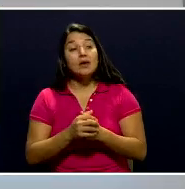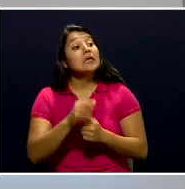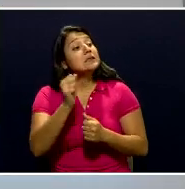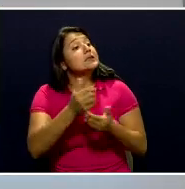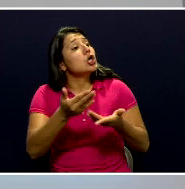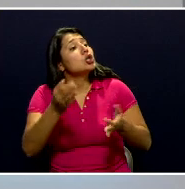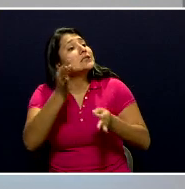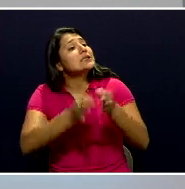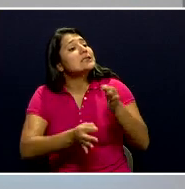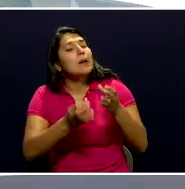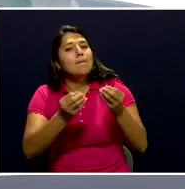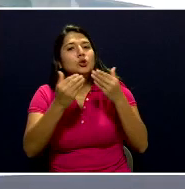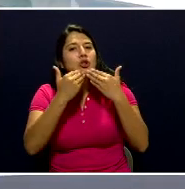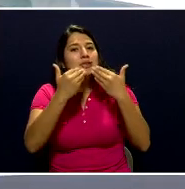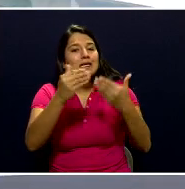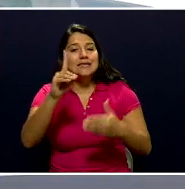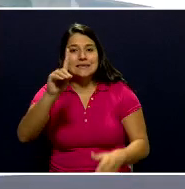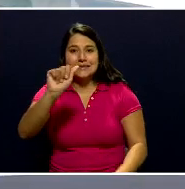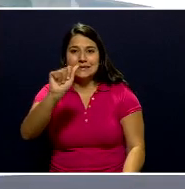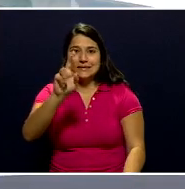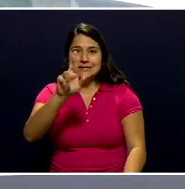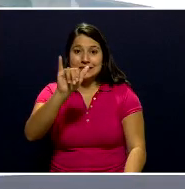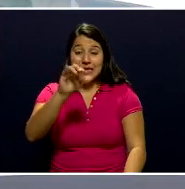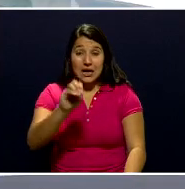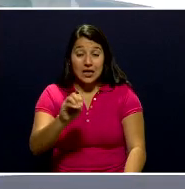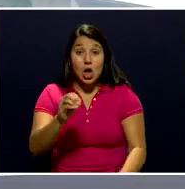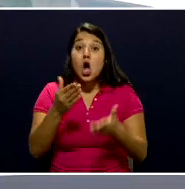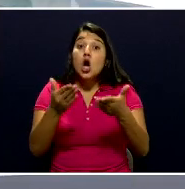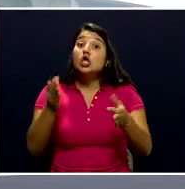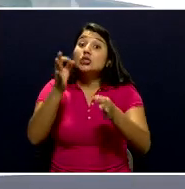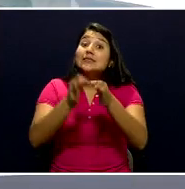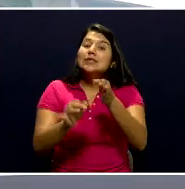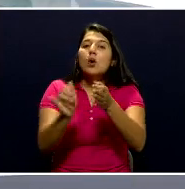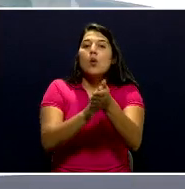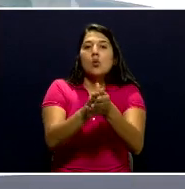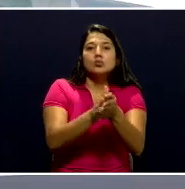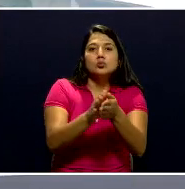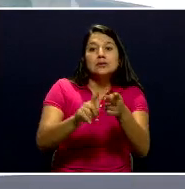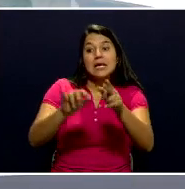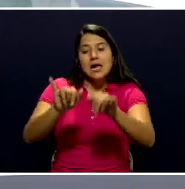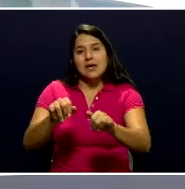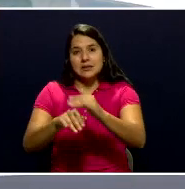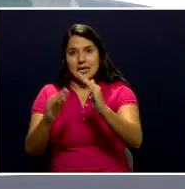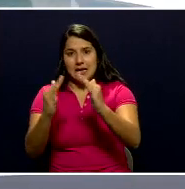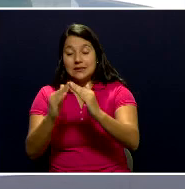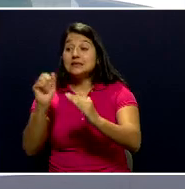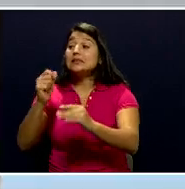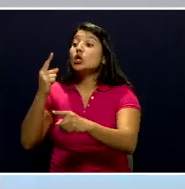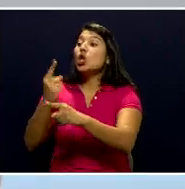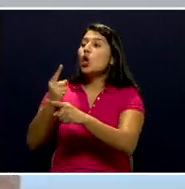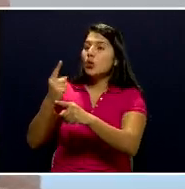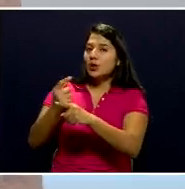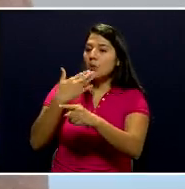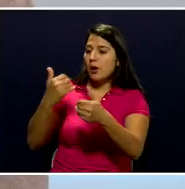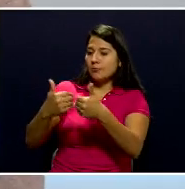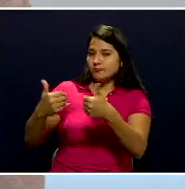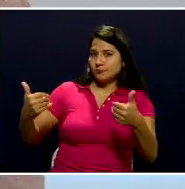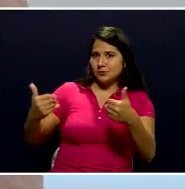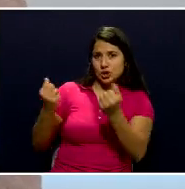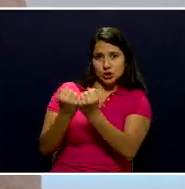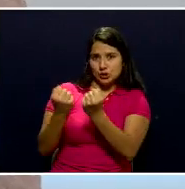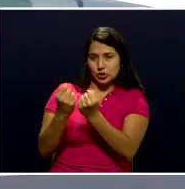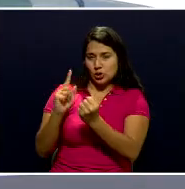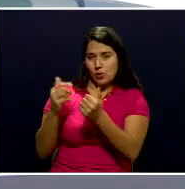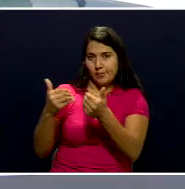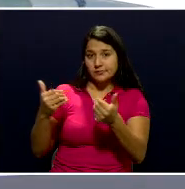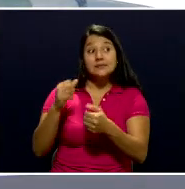sencillas. Muchísimas gracias, Darío Chinchilla. Cosas sencillas como lavarse las manos y quedarse en casa. Exacto, mantener la distancia física. Así que